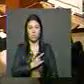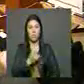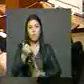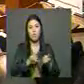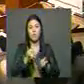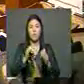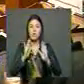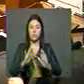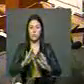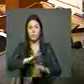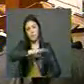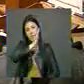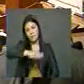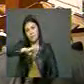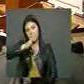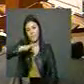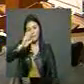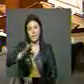La Sabana.